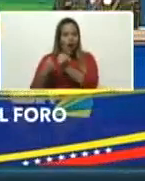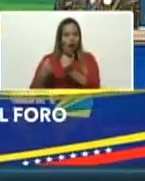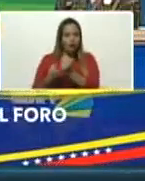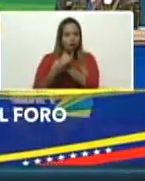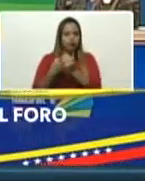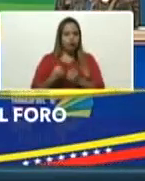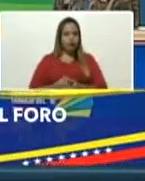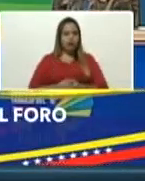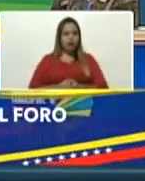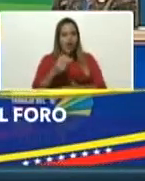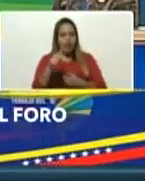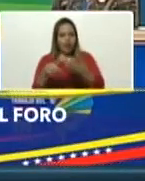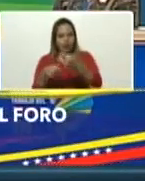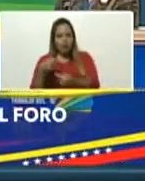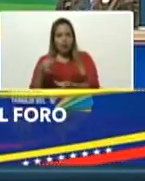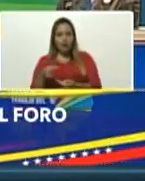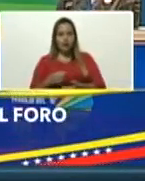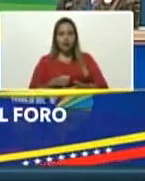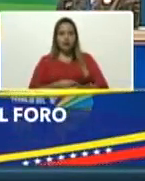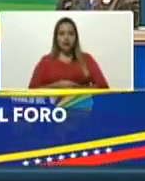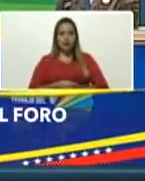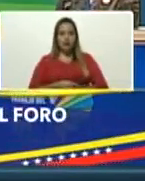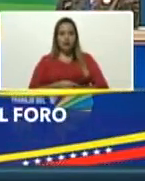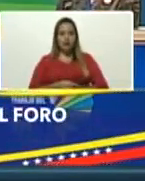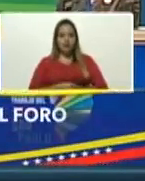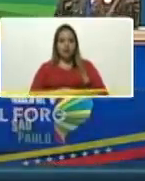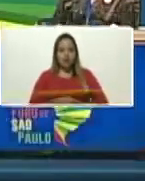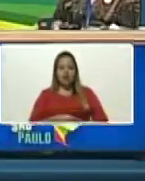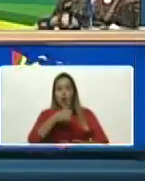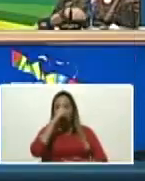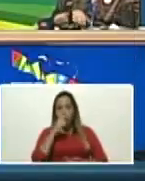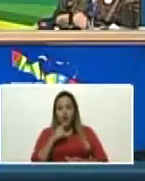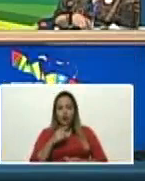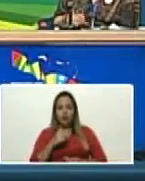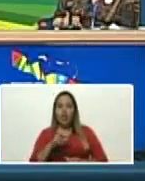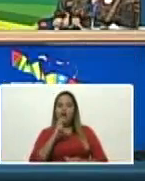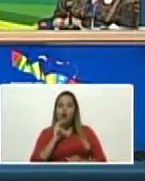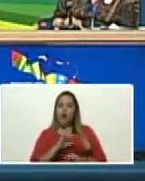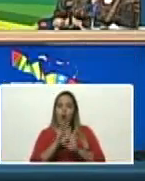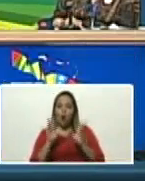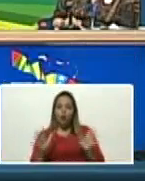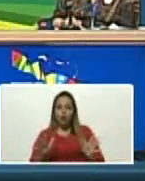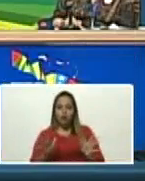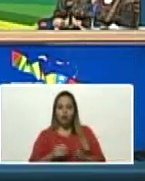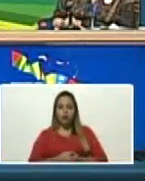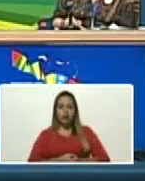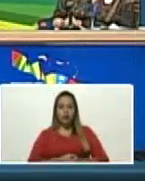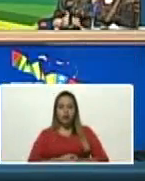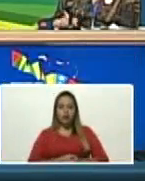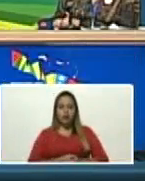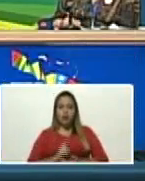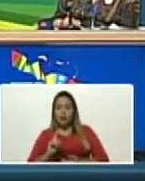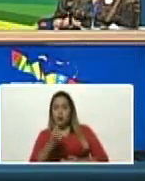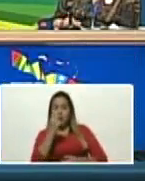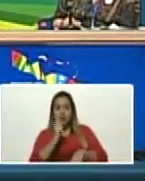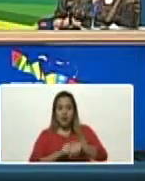Y después vino la década de oro, la década brillante de la primera llamada ola progresista del